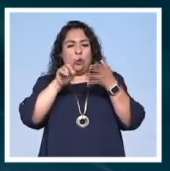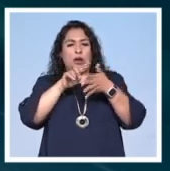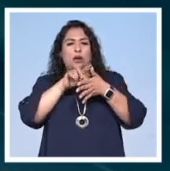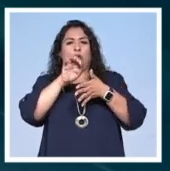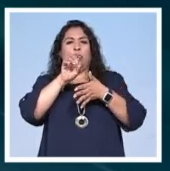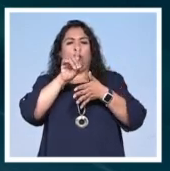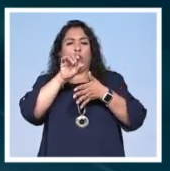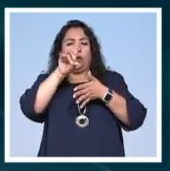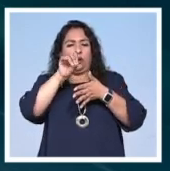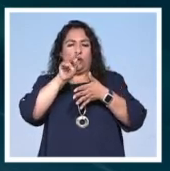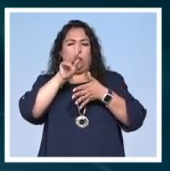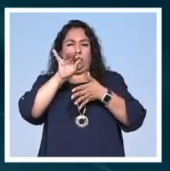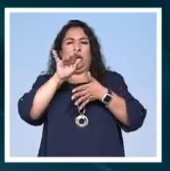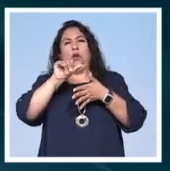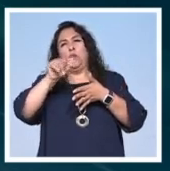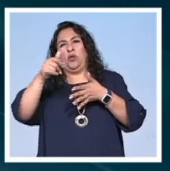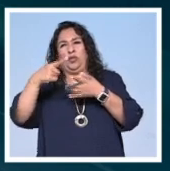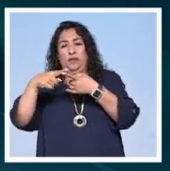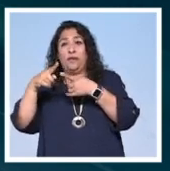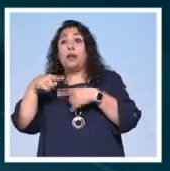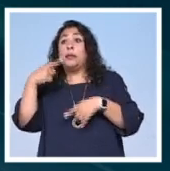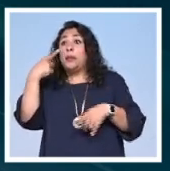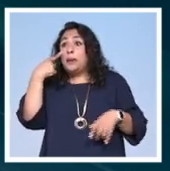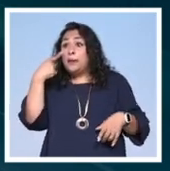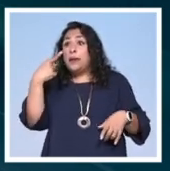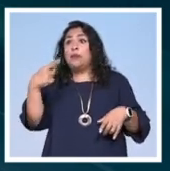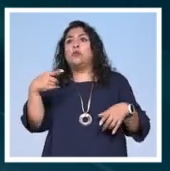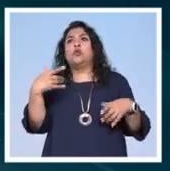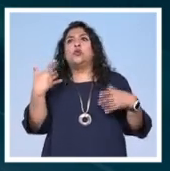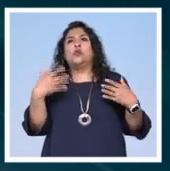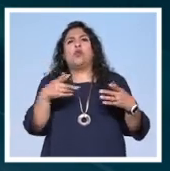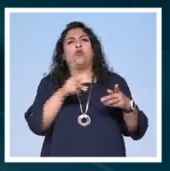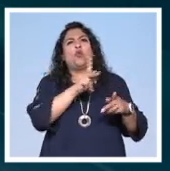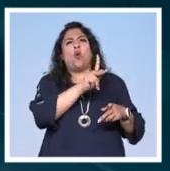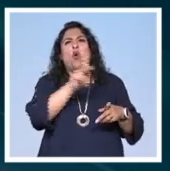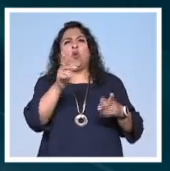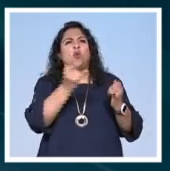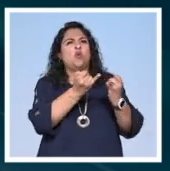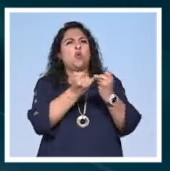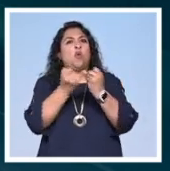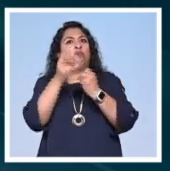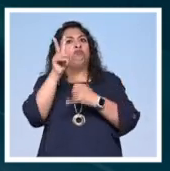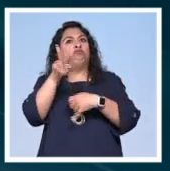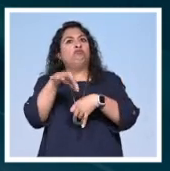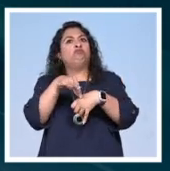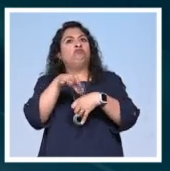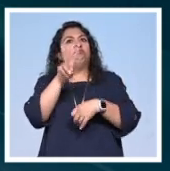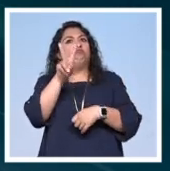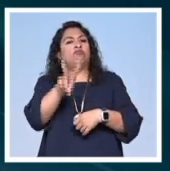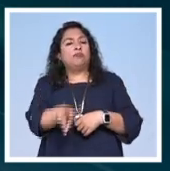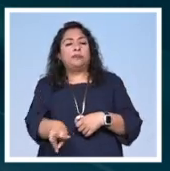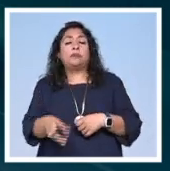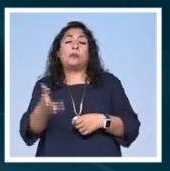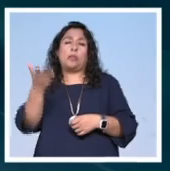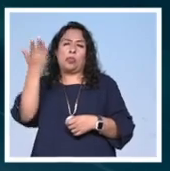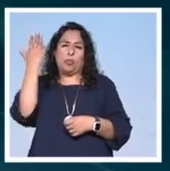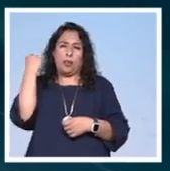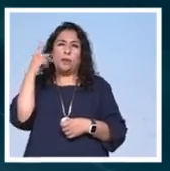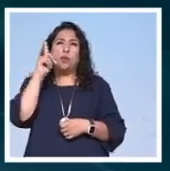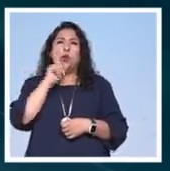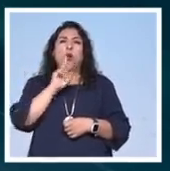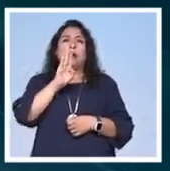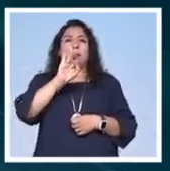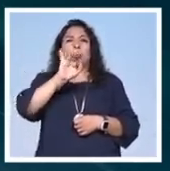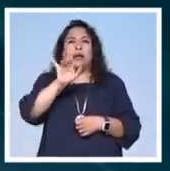Eduardo Palomo entre otros se distingue por su uniformidad verosímil en su momento la mujer de